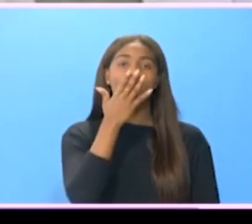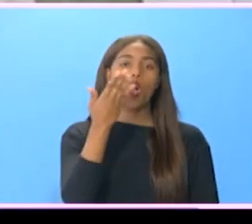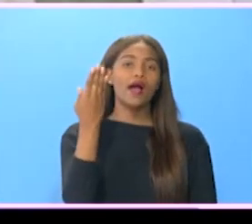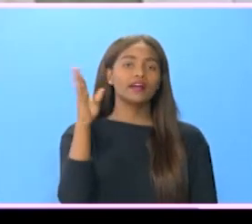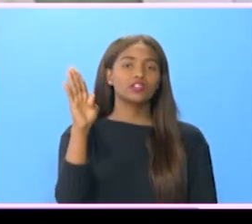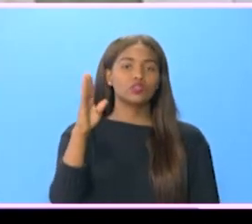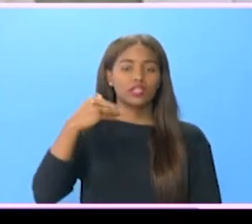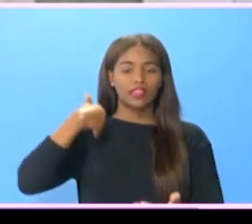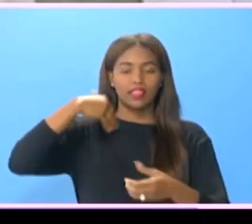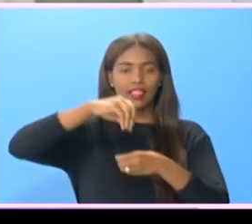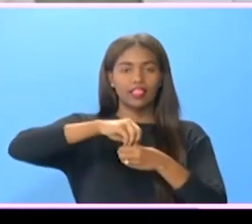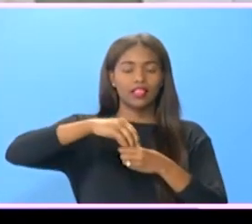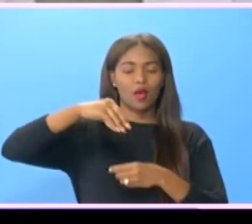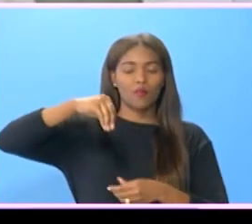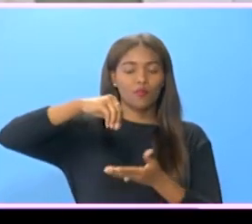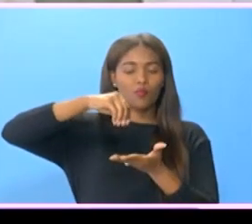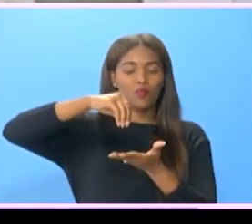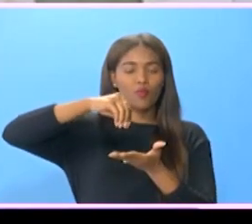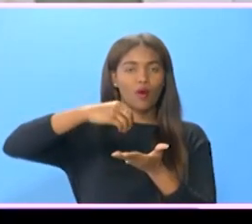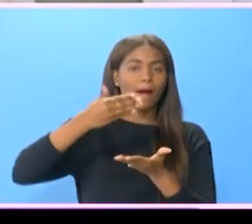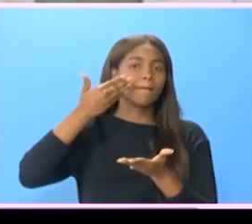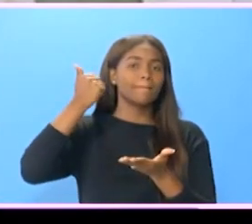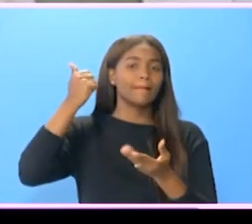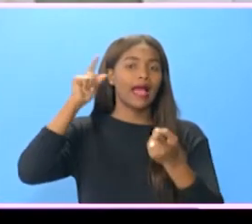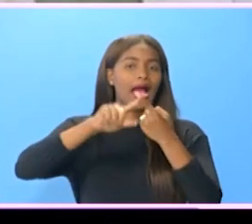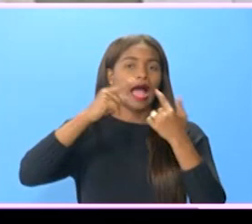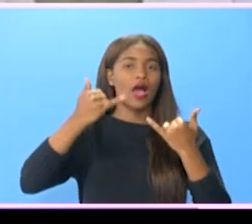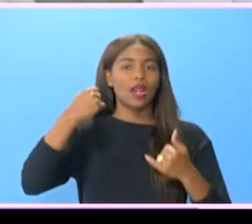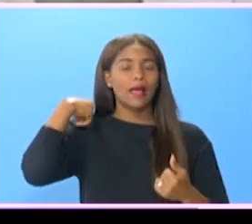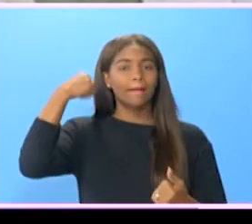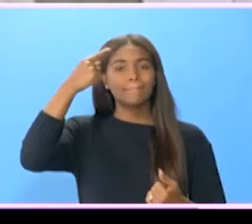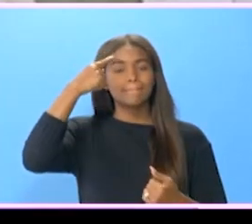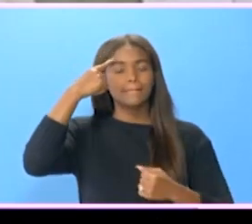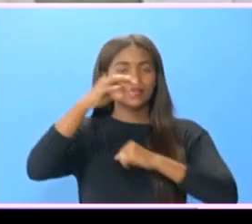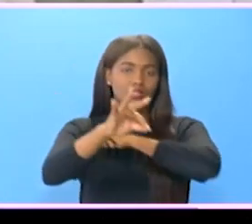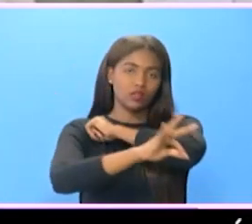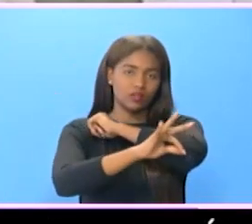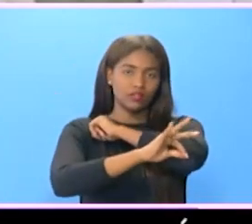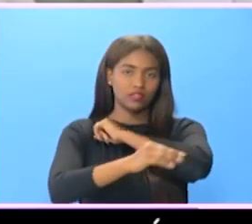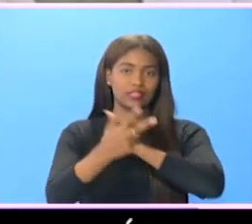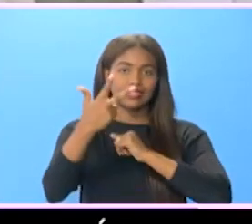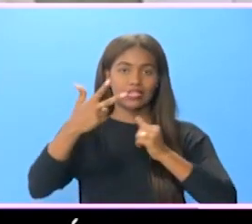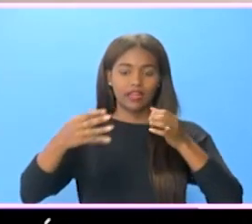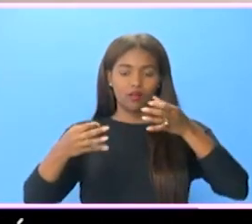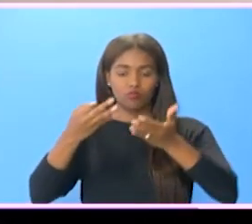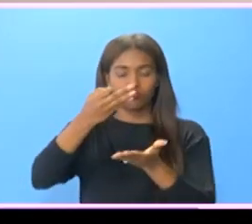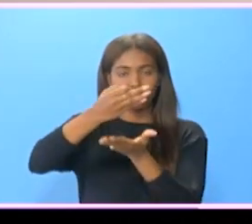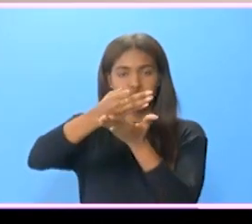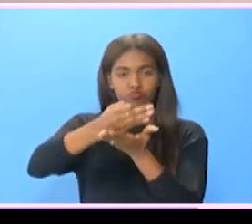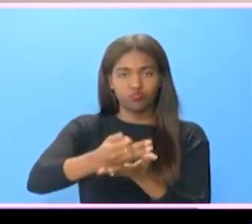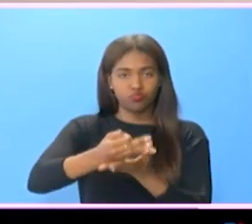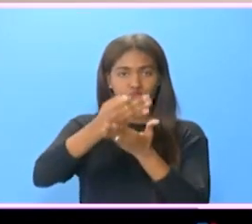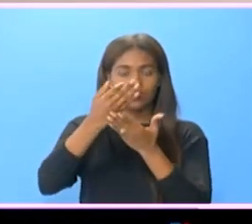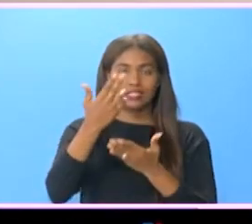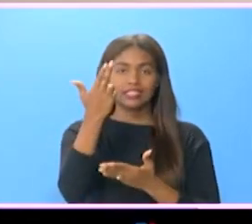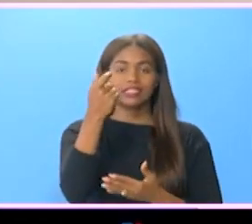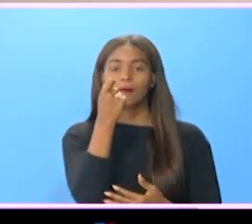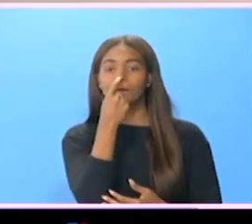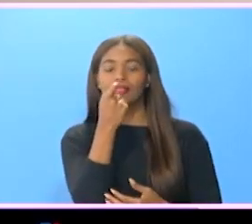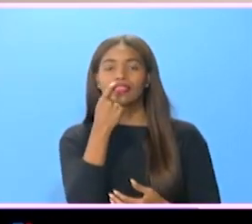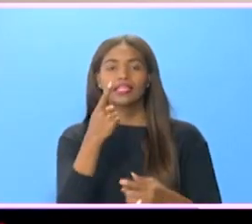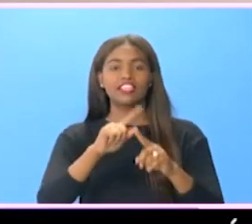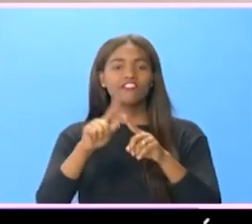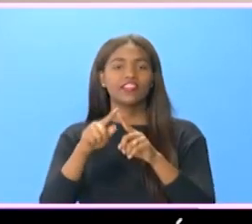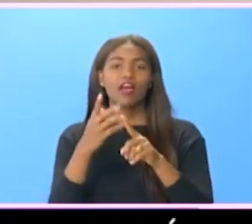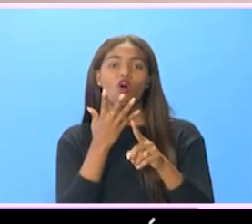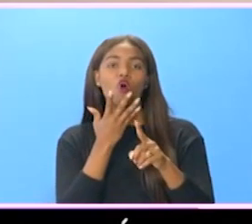polvo blanco que hasta el momento presumimos es cocaína, 3 balanzas, 13 pastillas de diferentes colores